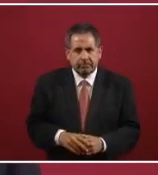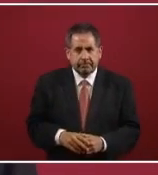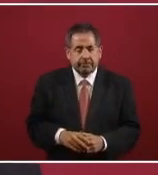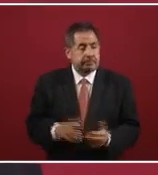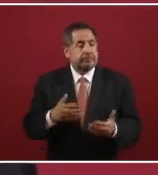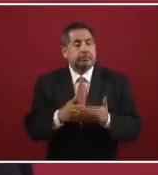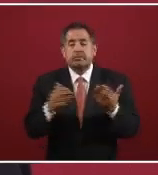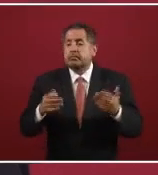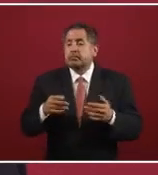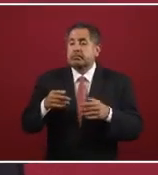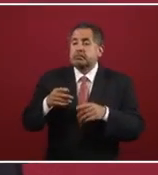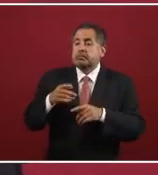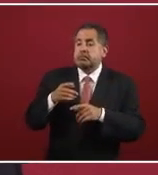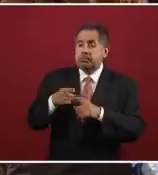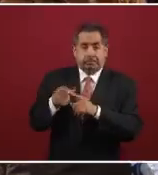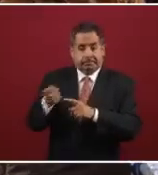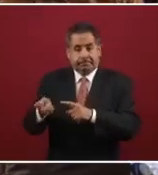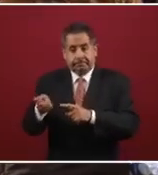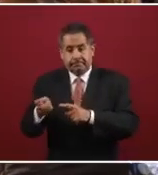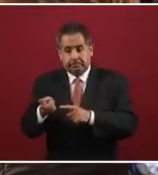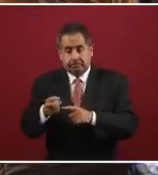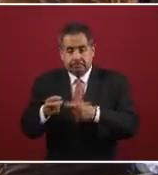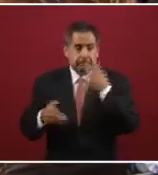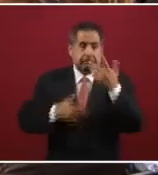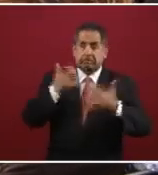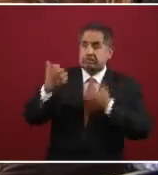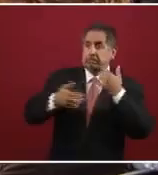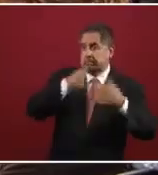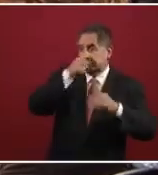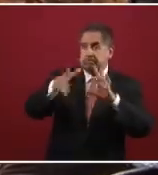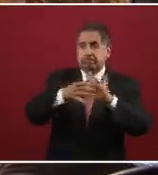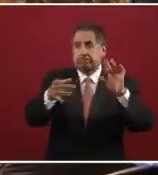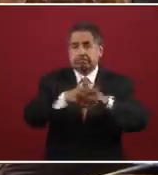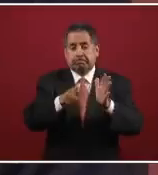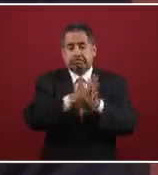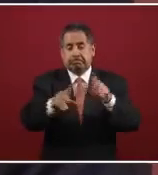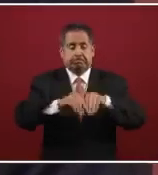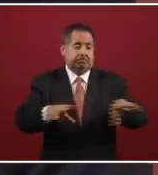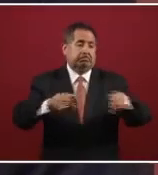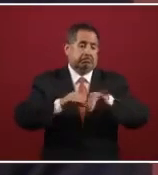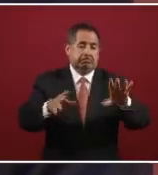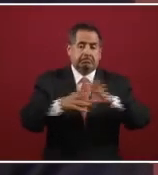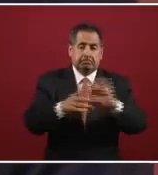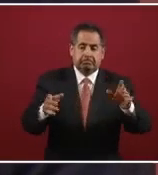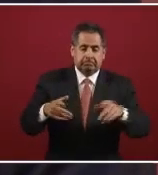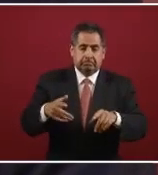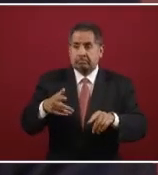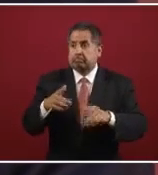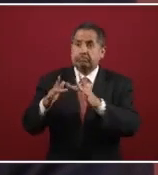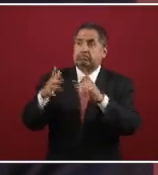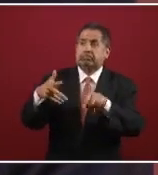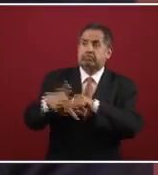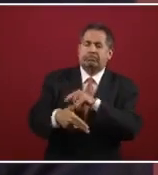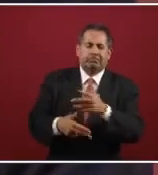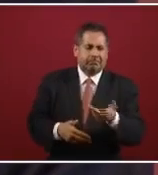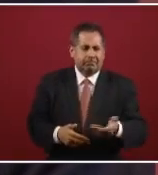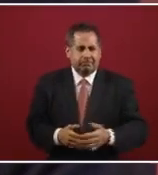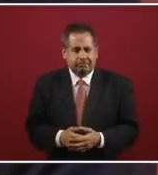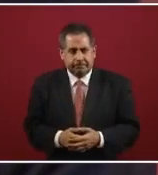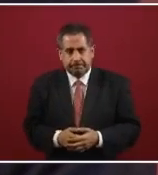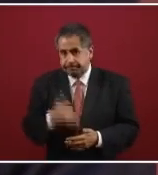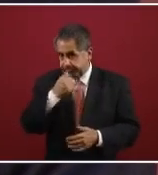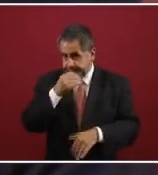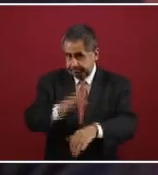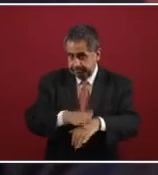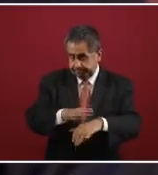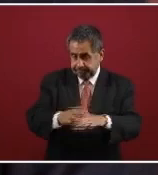y ahora por esto si nota en general además hago la